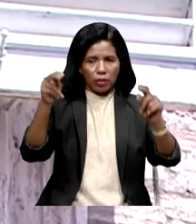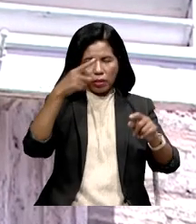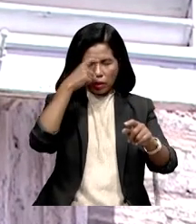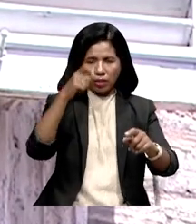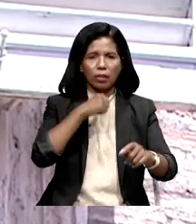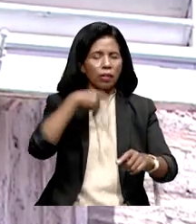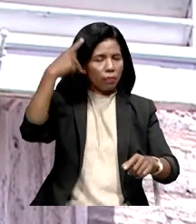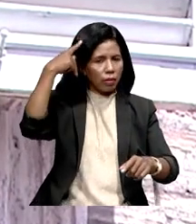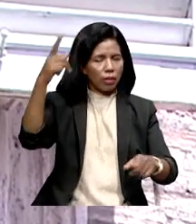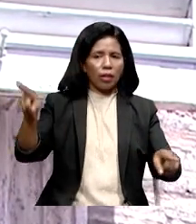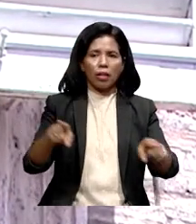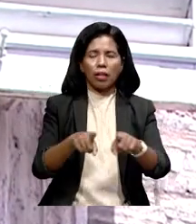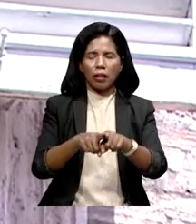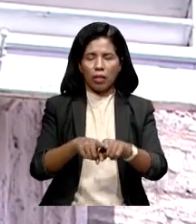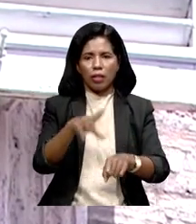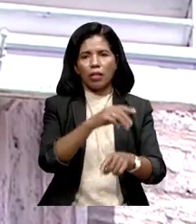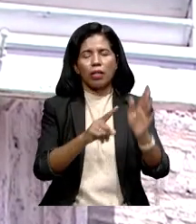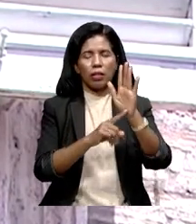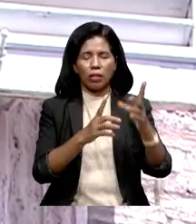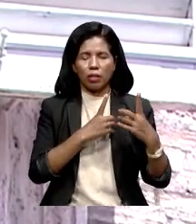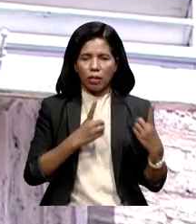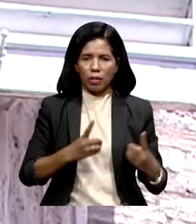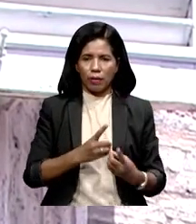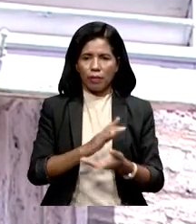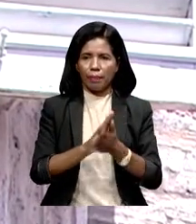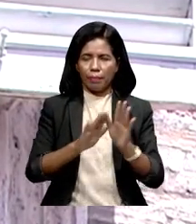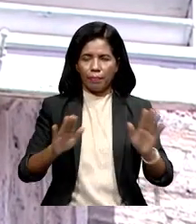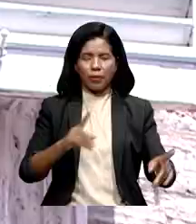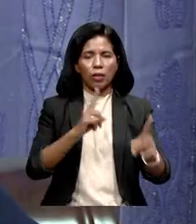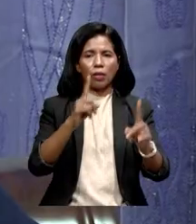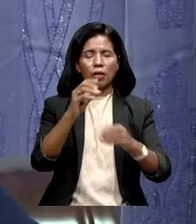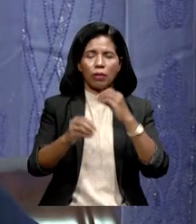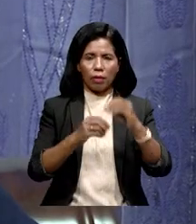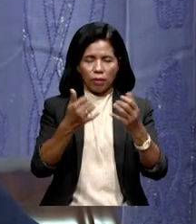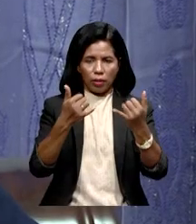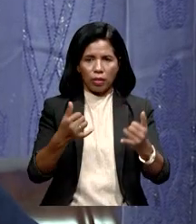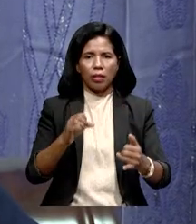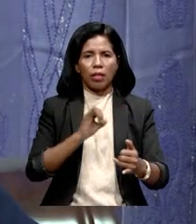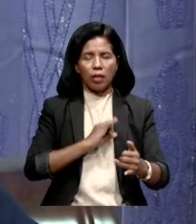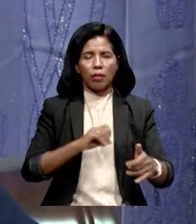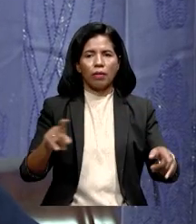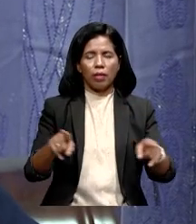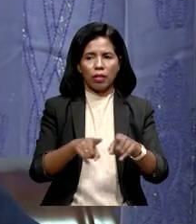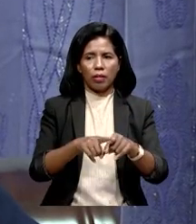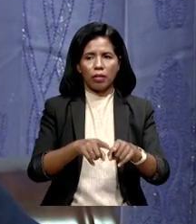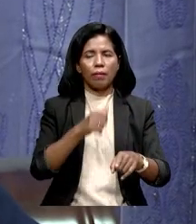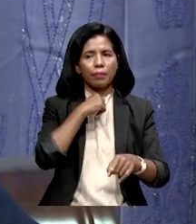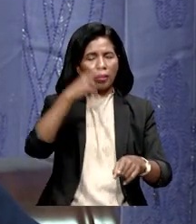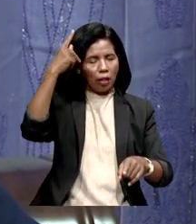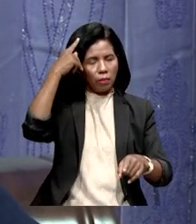Papa Francisco hanesan símbolo domin paz nian. Olha, quando a baida ne, Papa nian visita mai, un papa mai